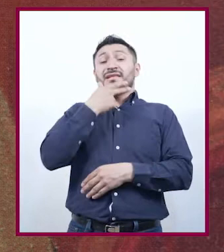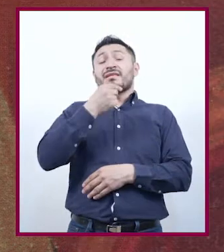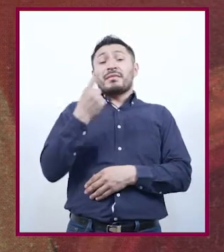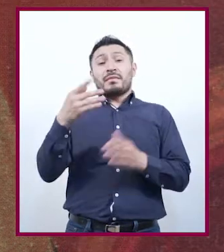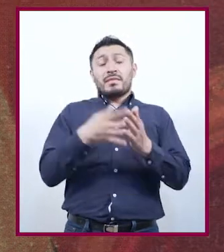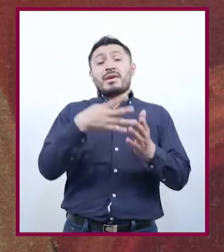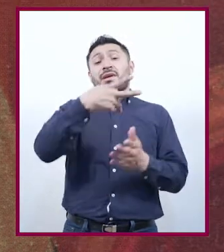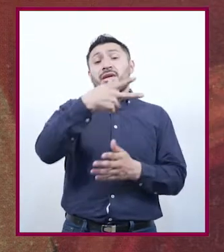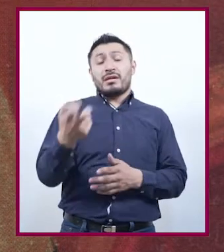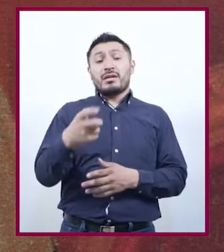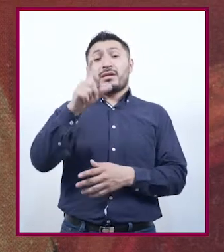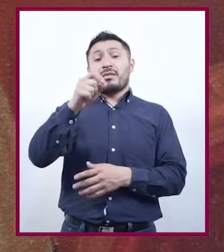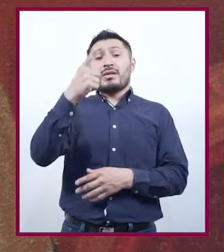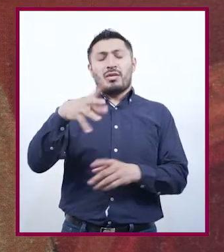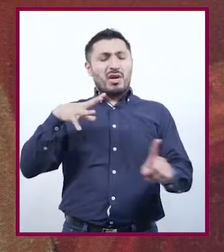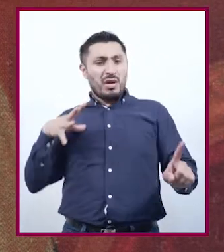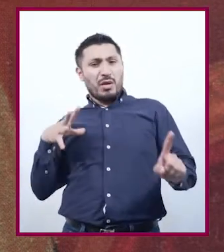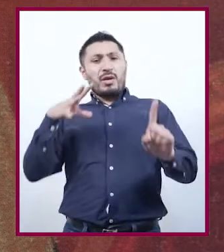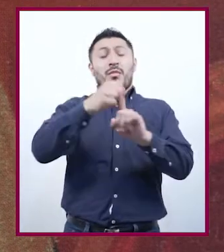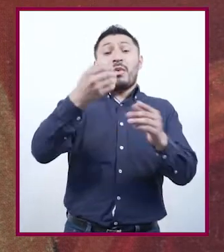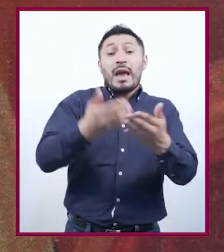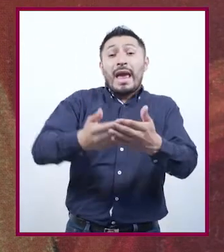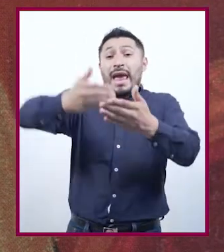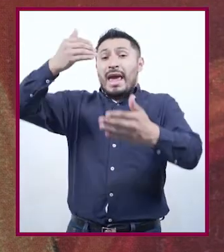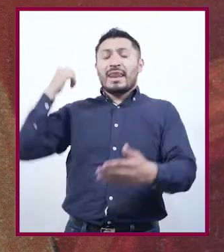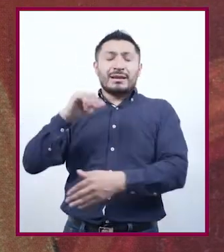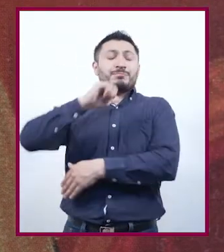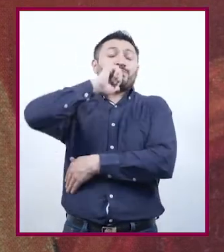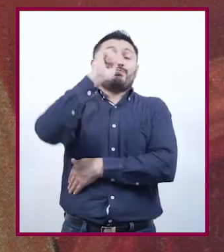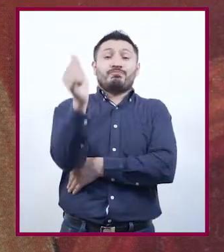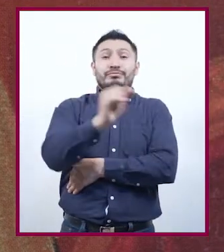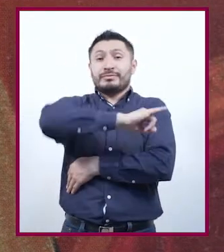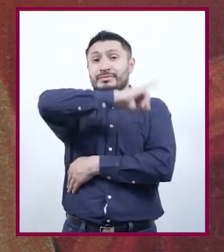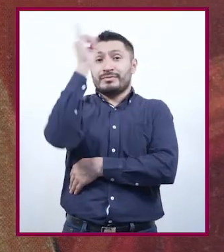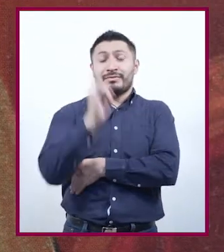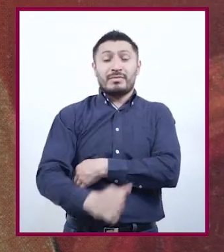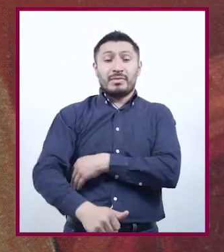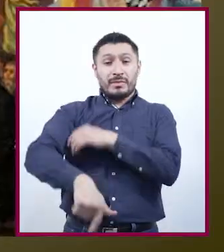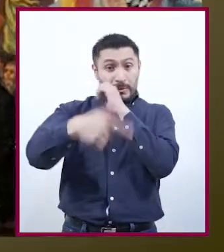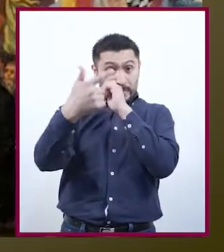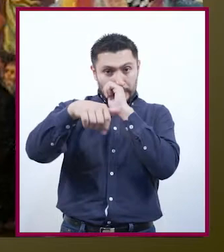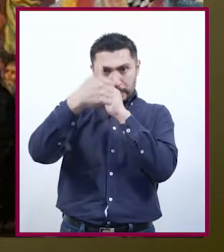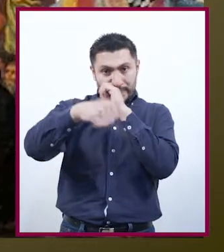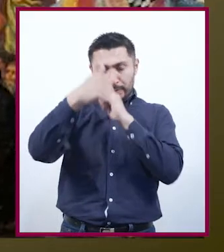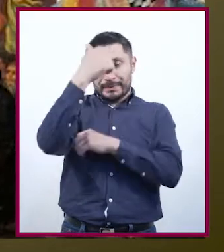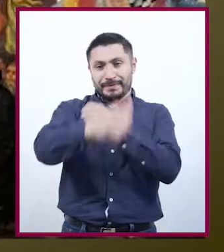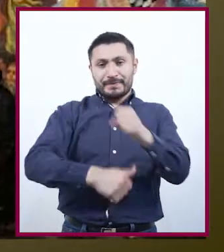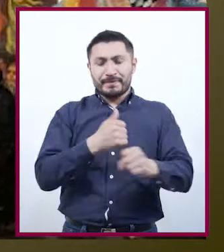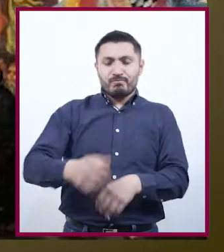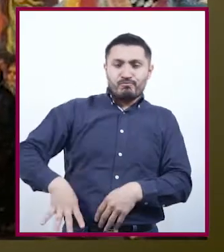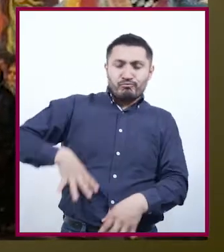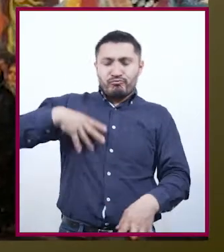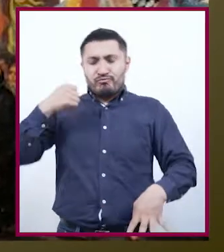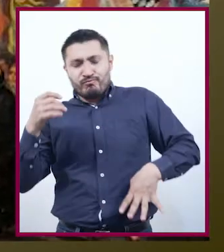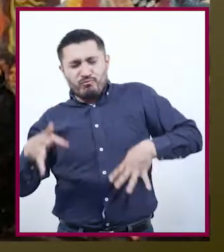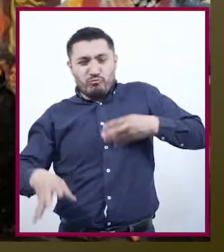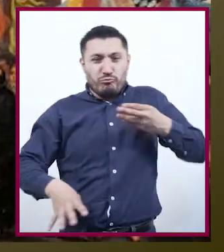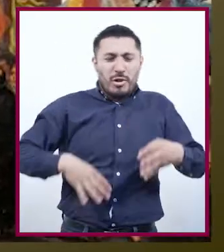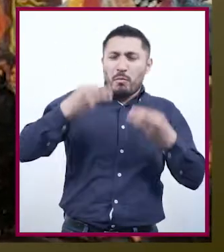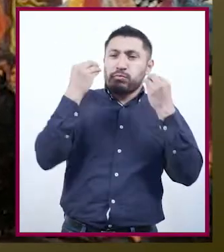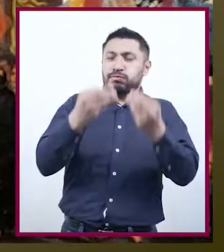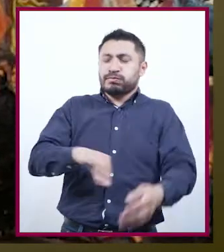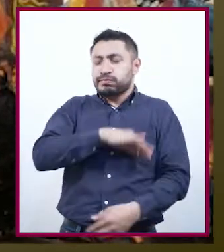en 1821, consiguió lo que no se había podido durante más de 11 años de lucha armada